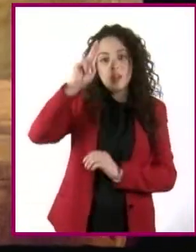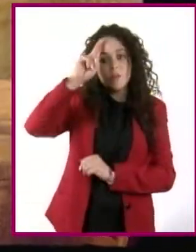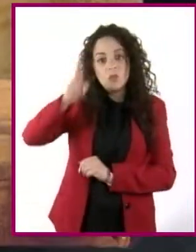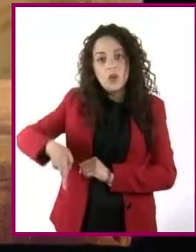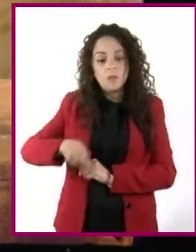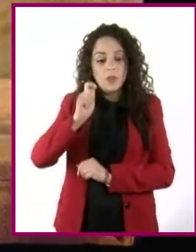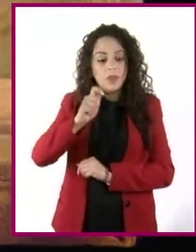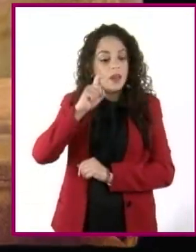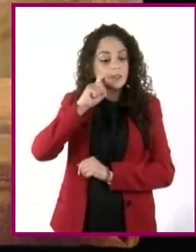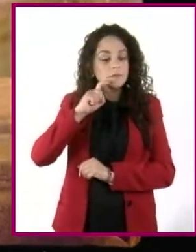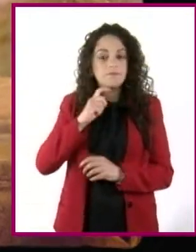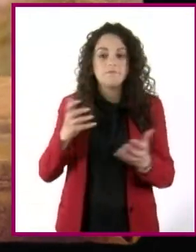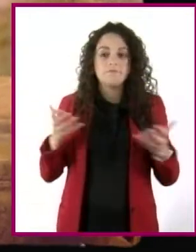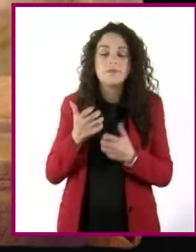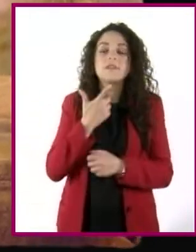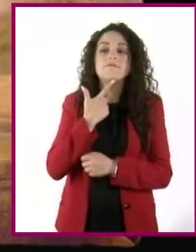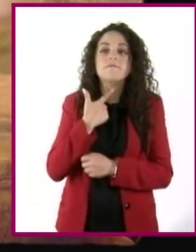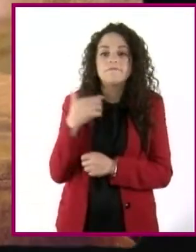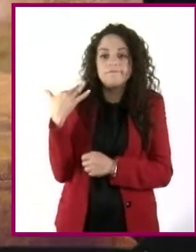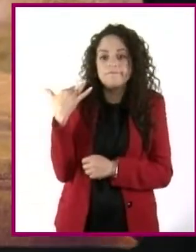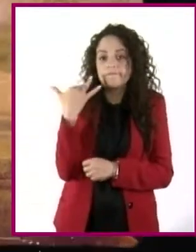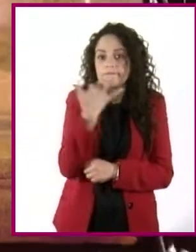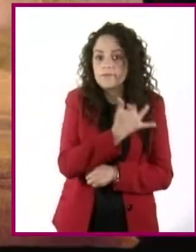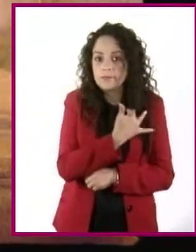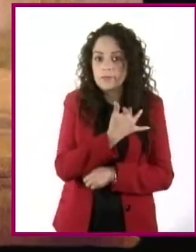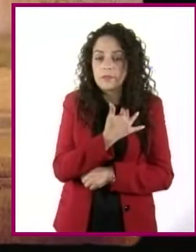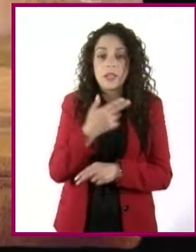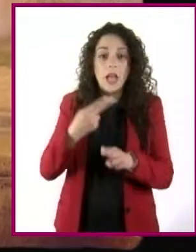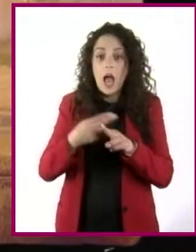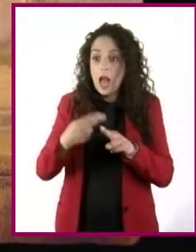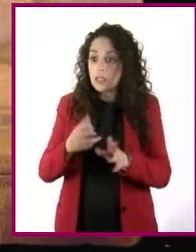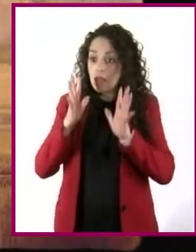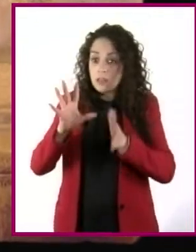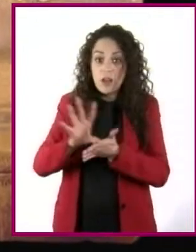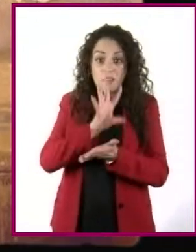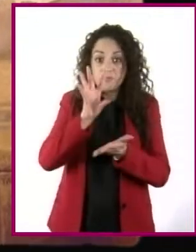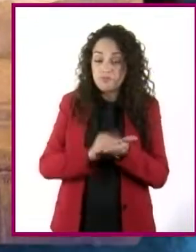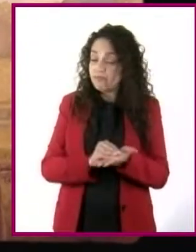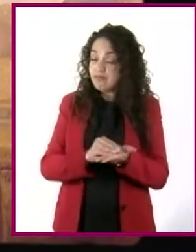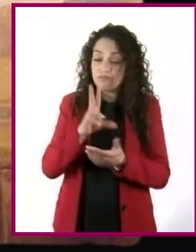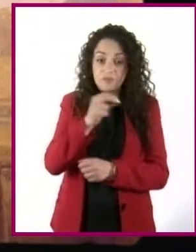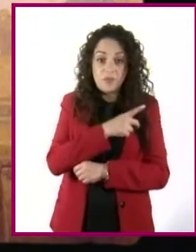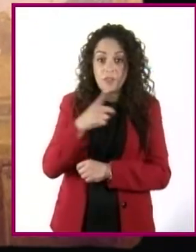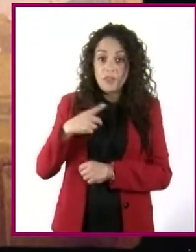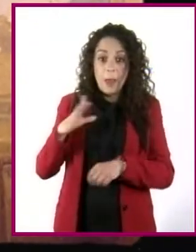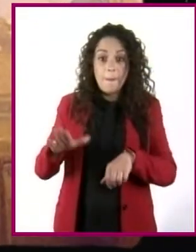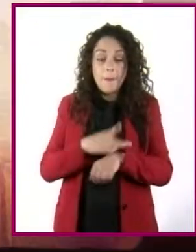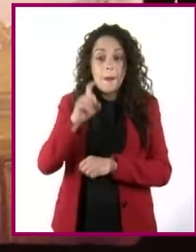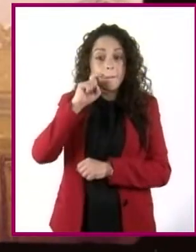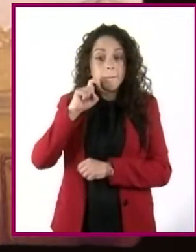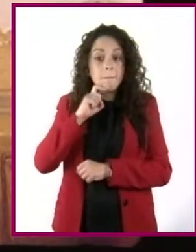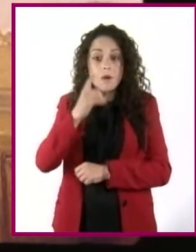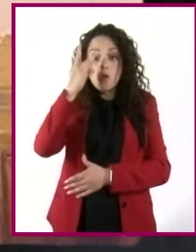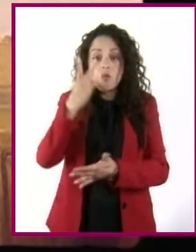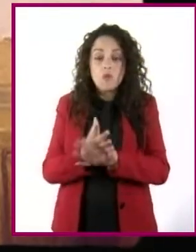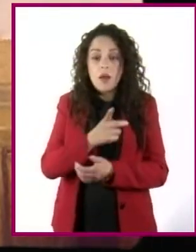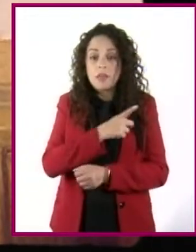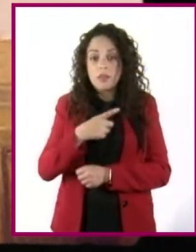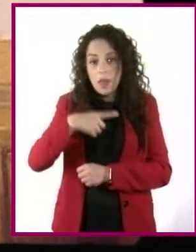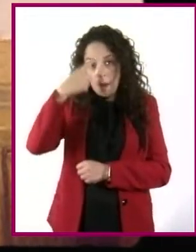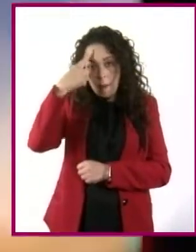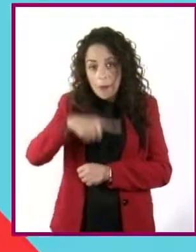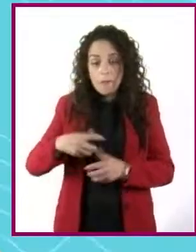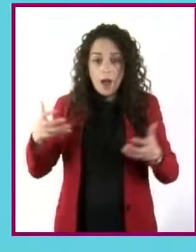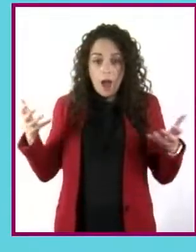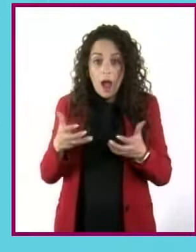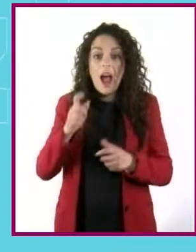pareja, incluso dentro de los confines del matrimonio, pues las relaciones sexuales debían practicarse solo con el fin de